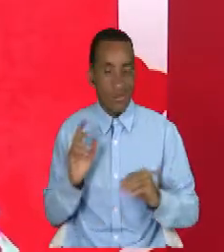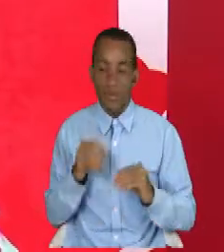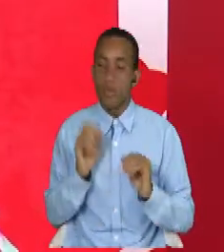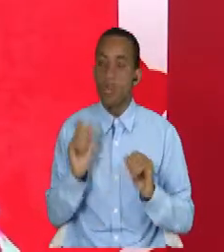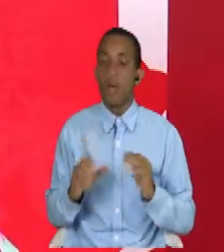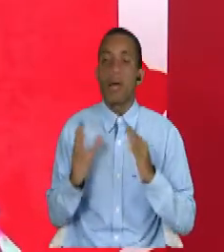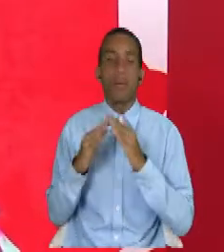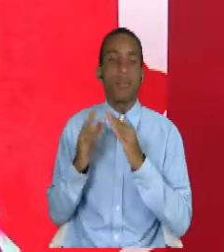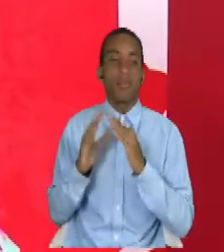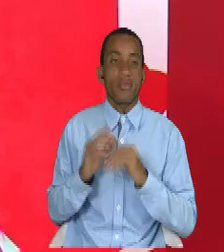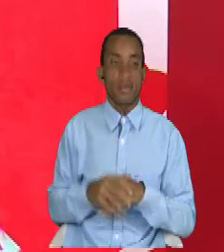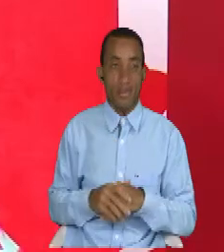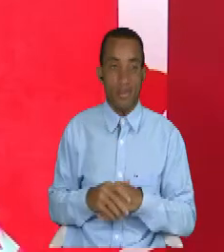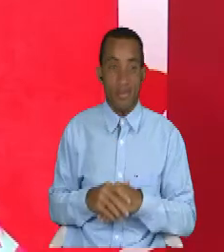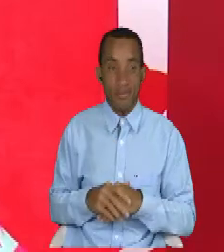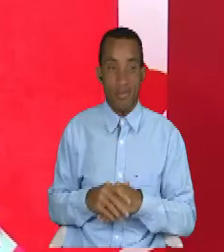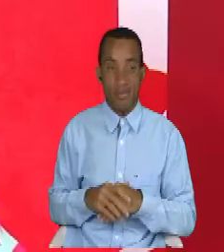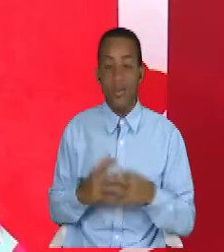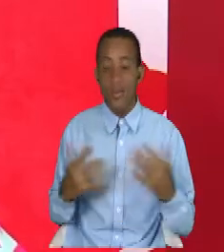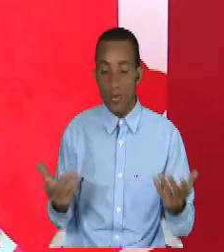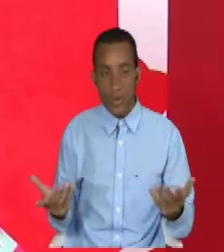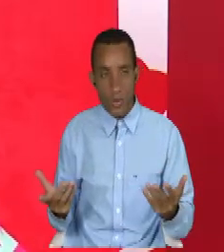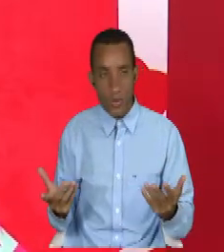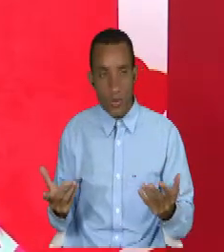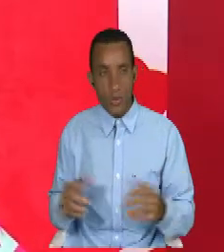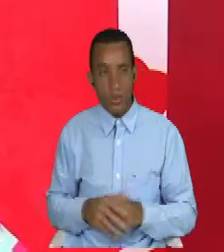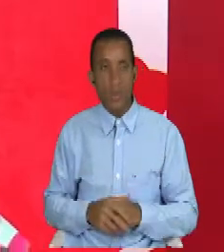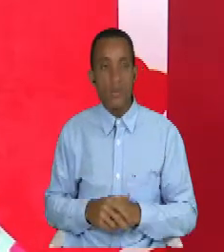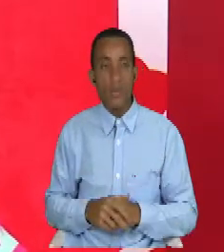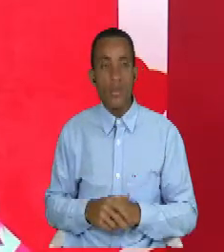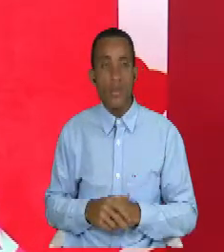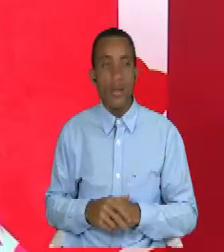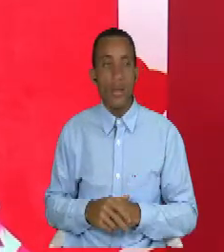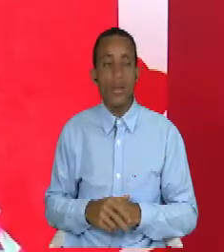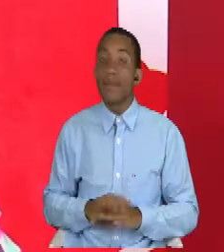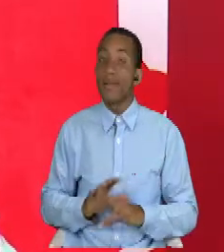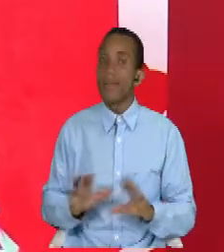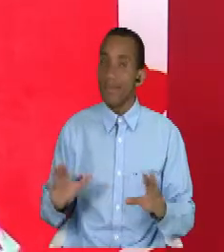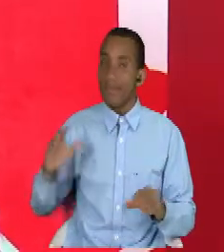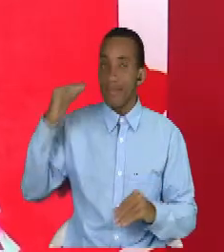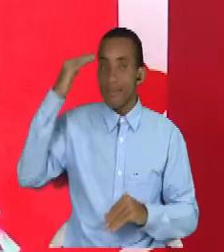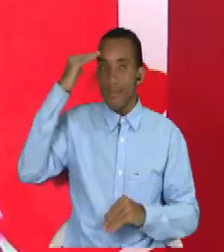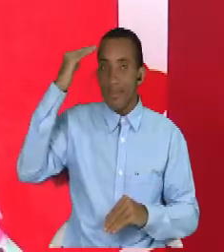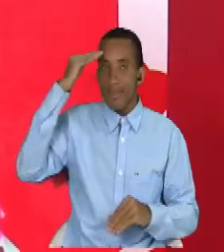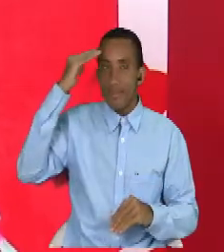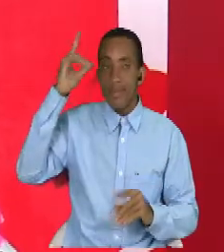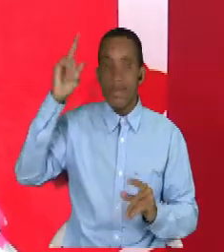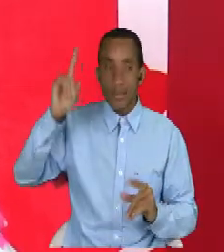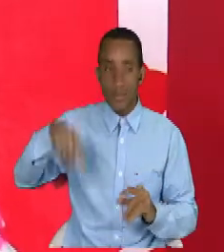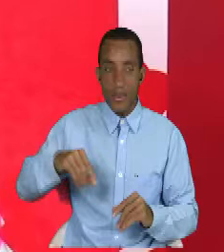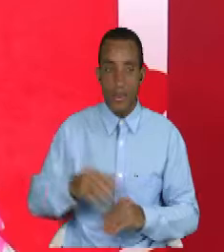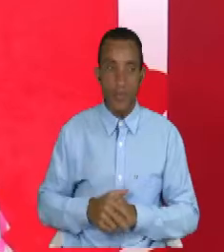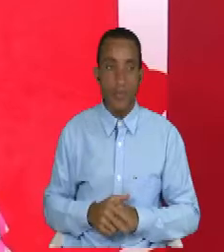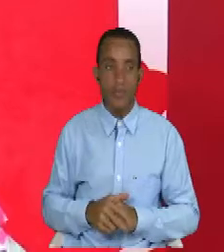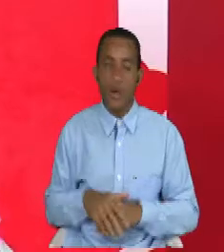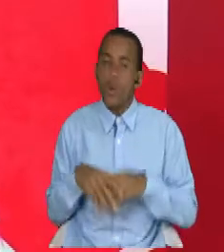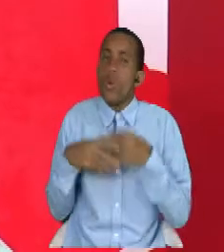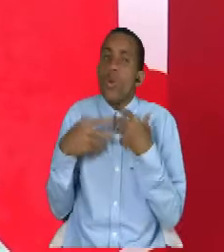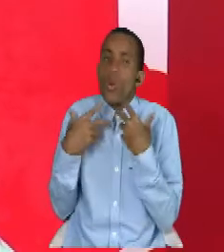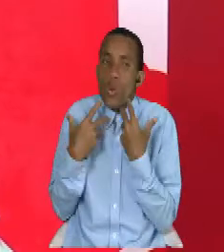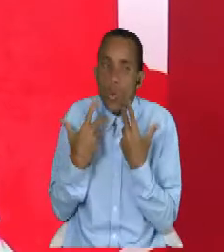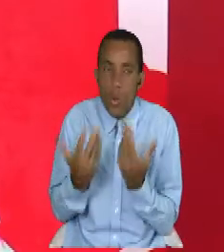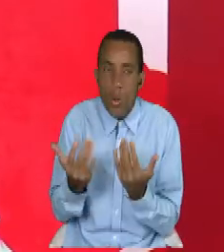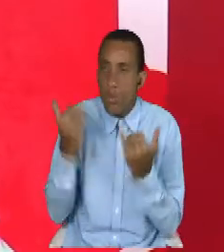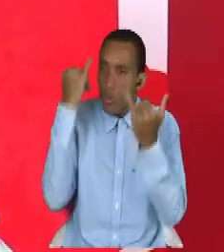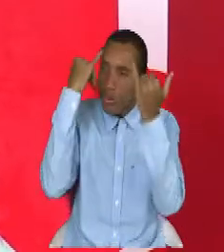porque nosotros hoy en día vemos ya como de de ser empresas volcar la mirada a bueno como innovamos como